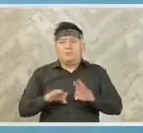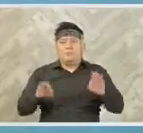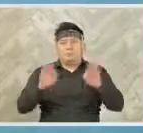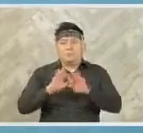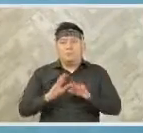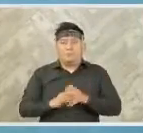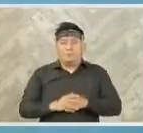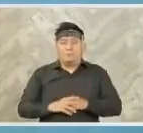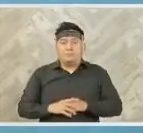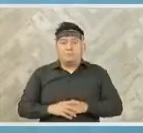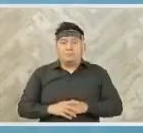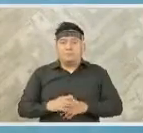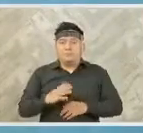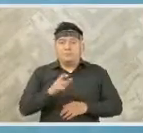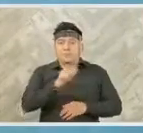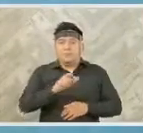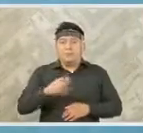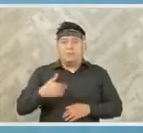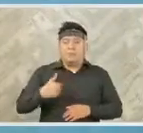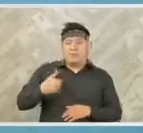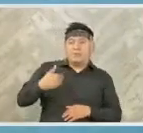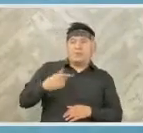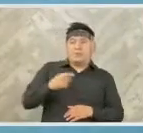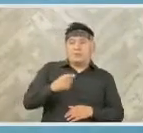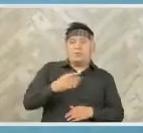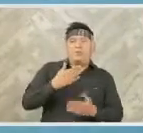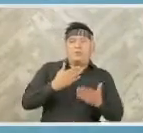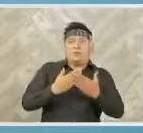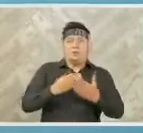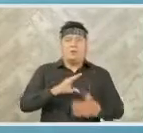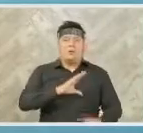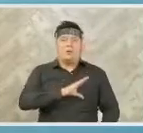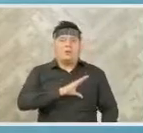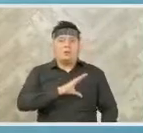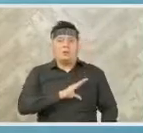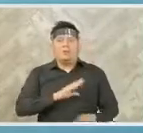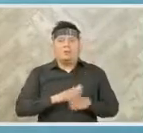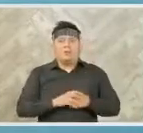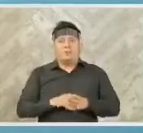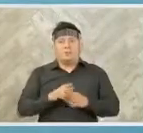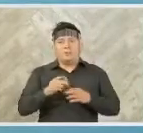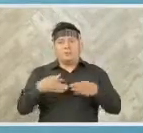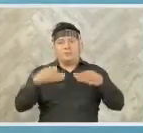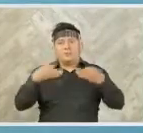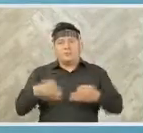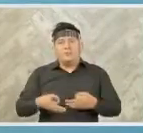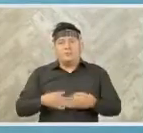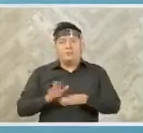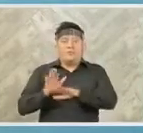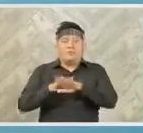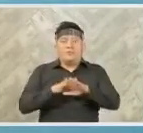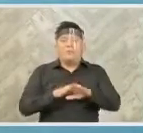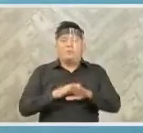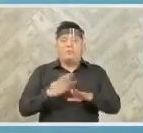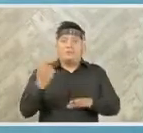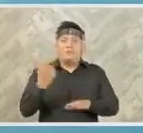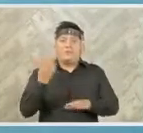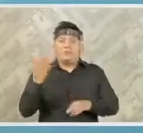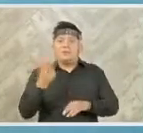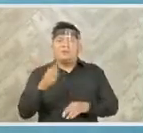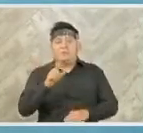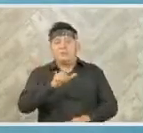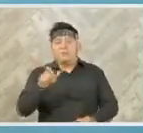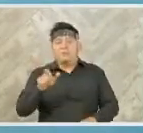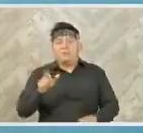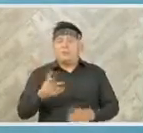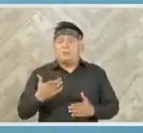pública de víctimas, es la contribución del alcalde a la política pública y es precisamente reforzar el mensaje de que las víctimas pueden ser